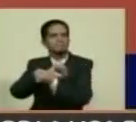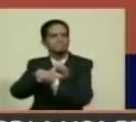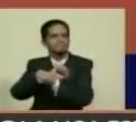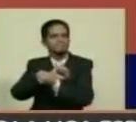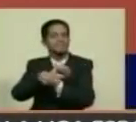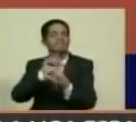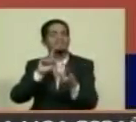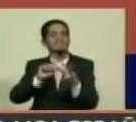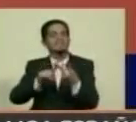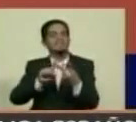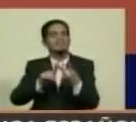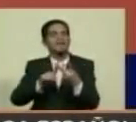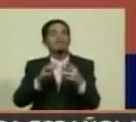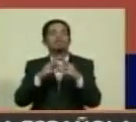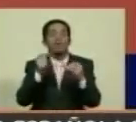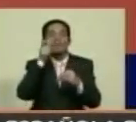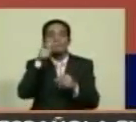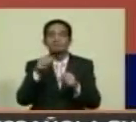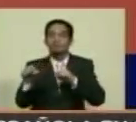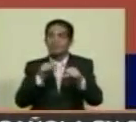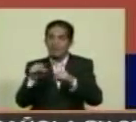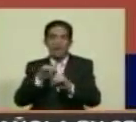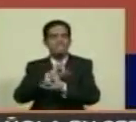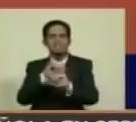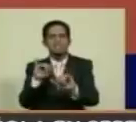los actores logísticos y operativos capturados.